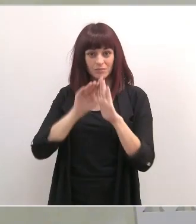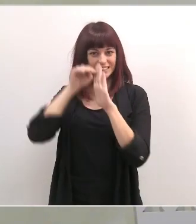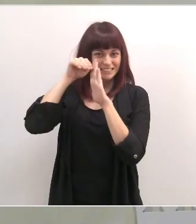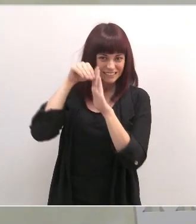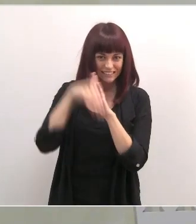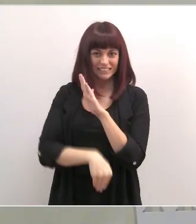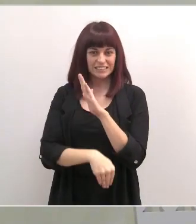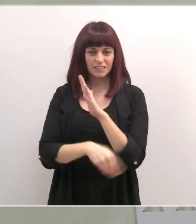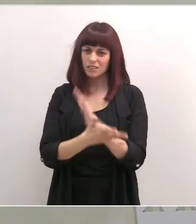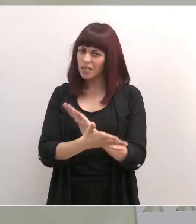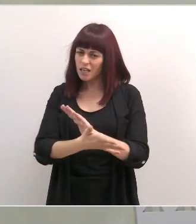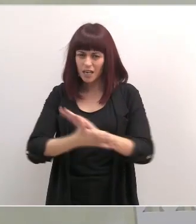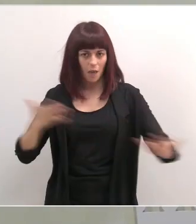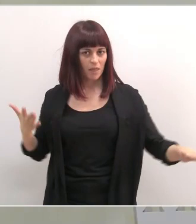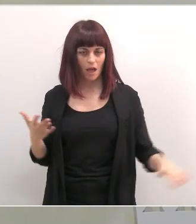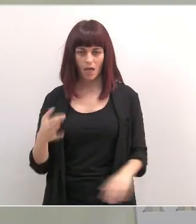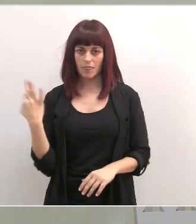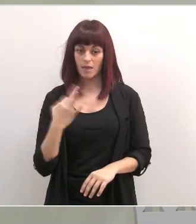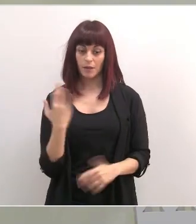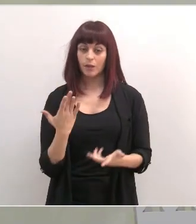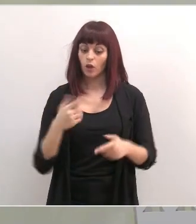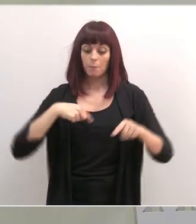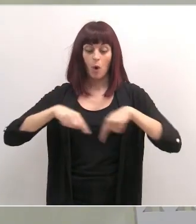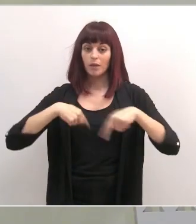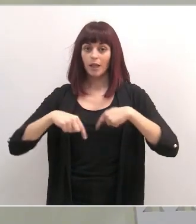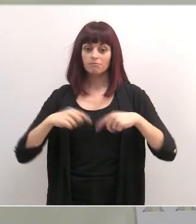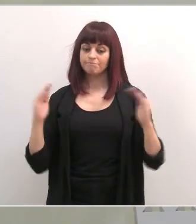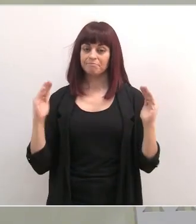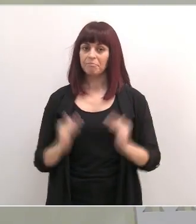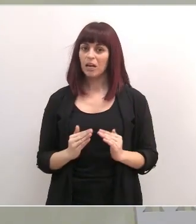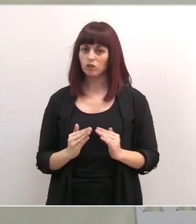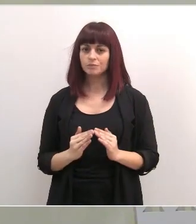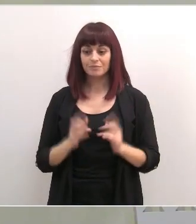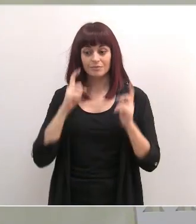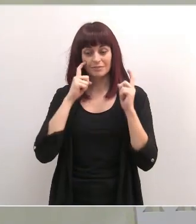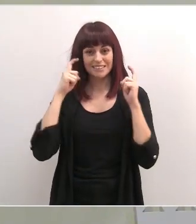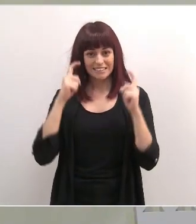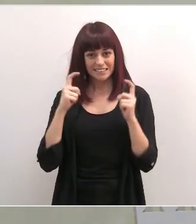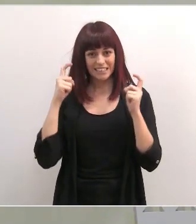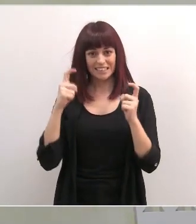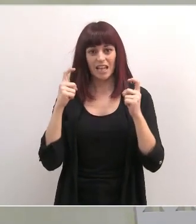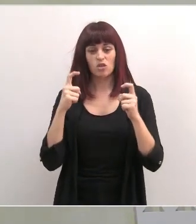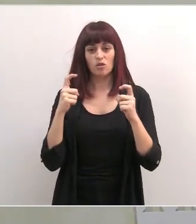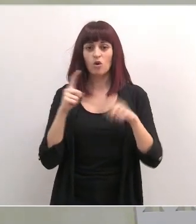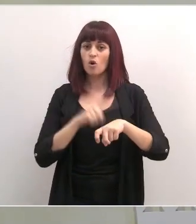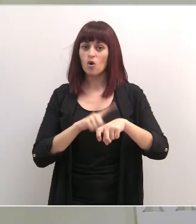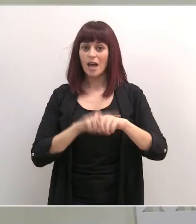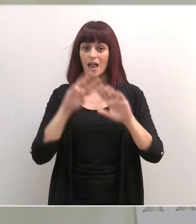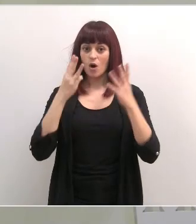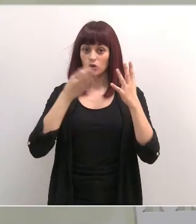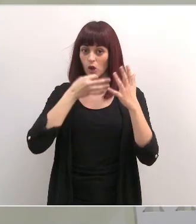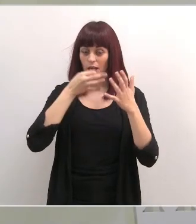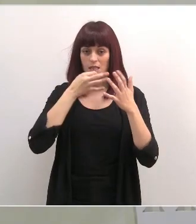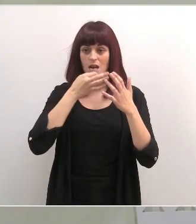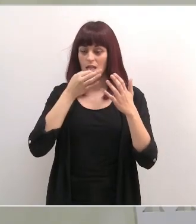manera lo más brusca posible y por eso tenemos que reducir mucho la movilidad y por eso estamos intentando que a partir de las 20 horas ya